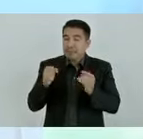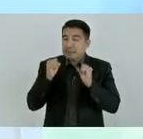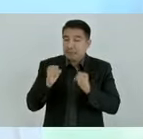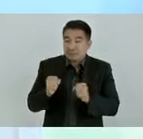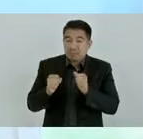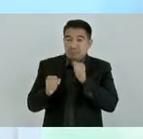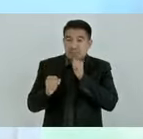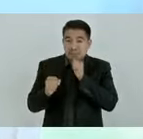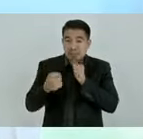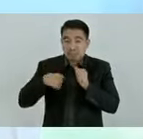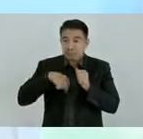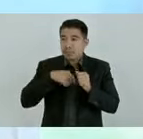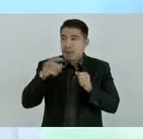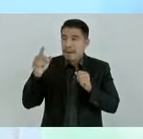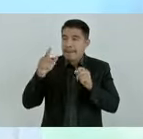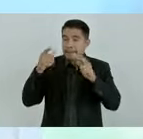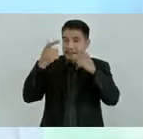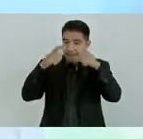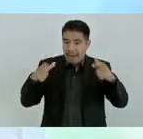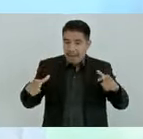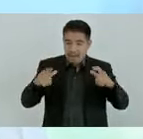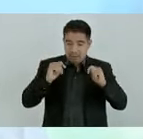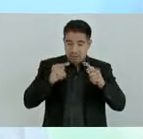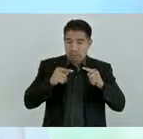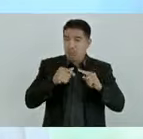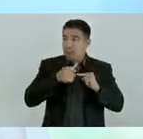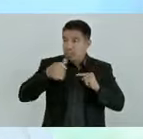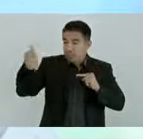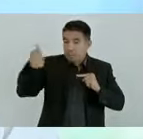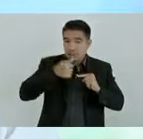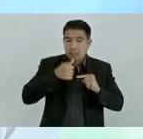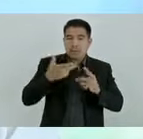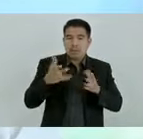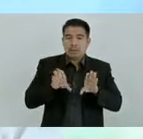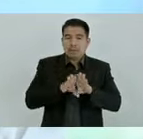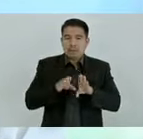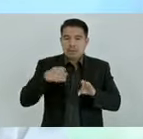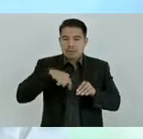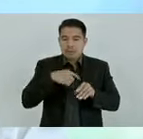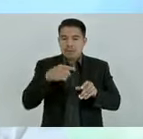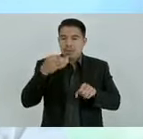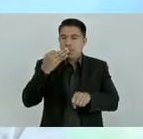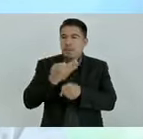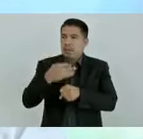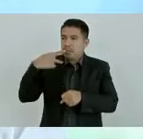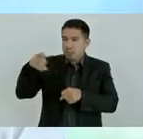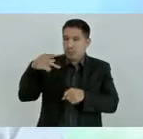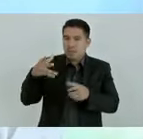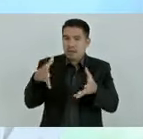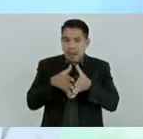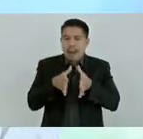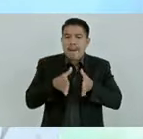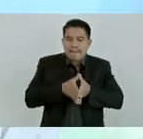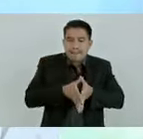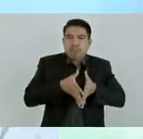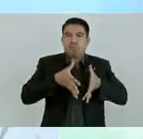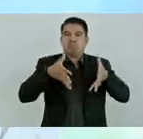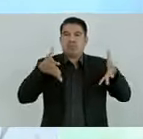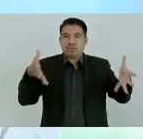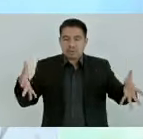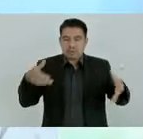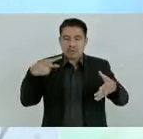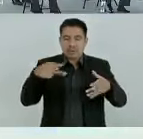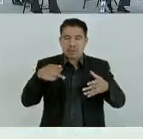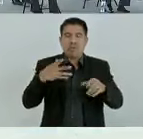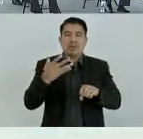Tuxtla, pues vamos a mejorar la carretera actual, ampliarla.